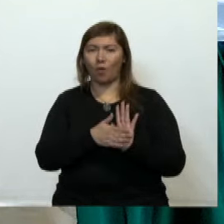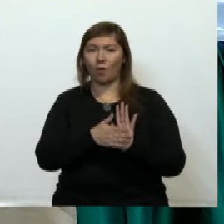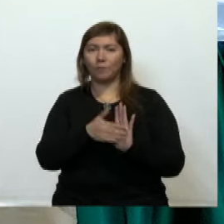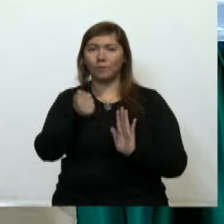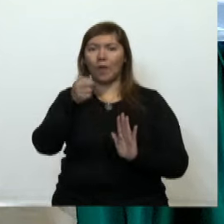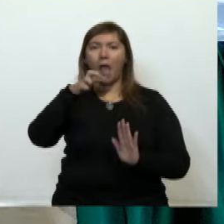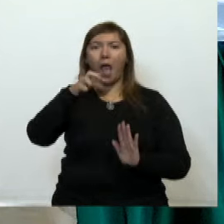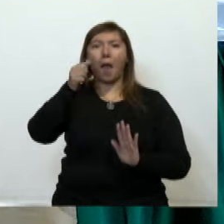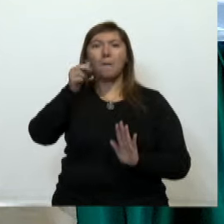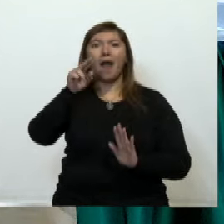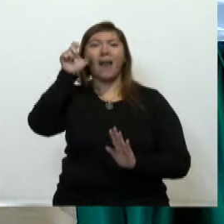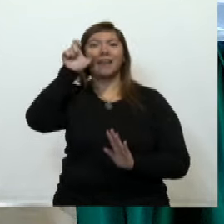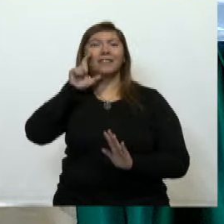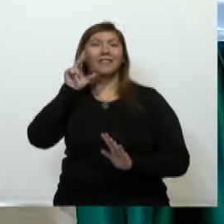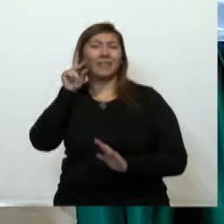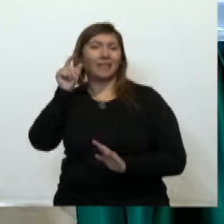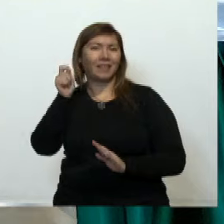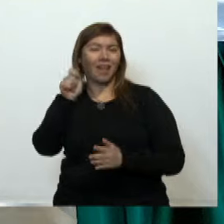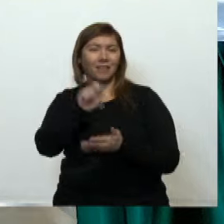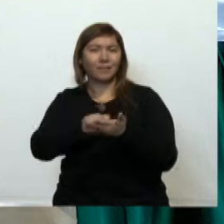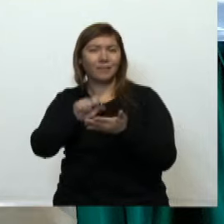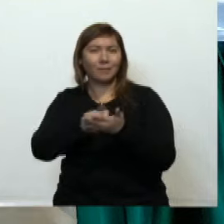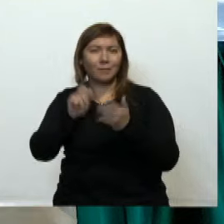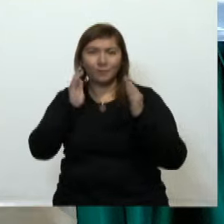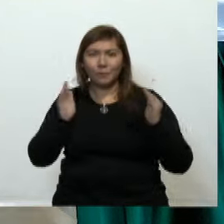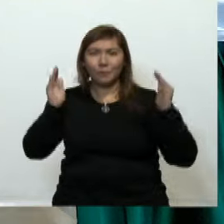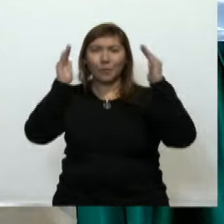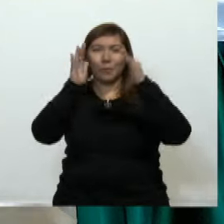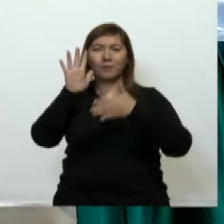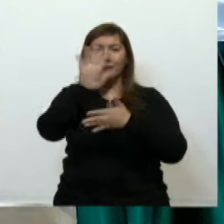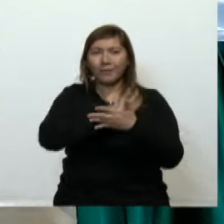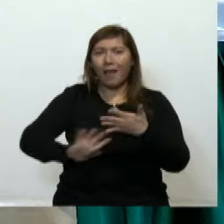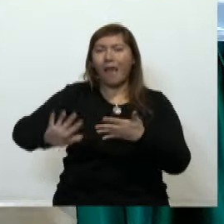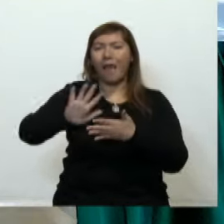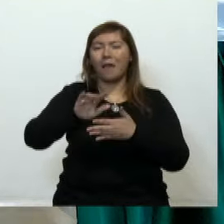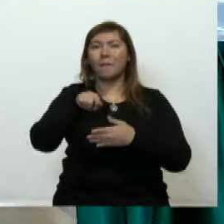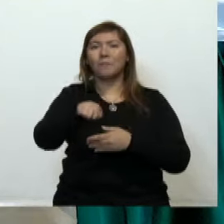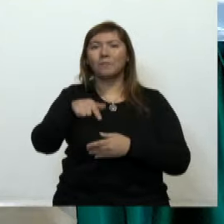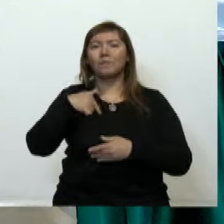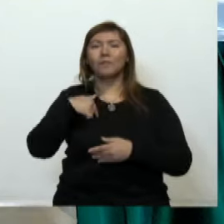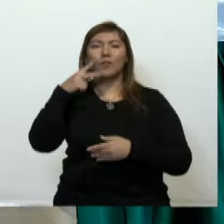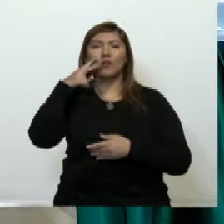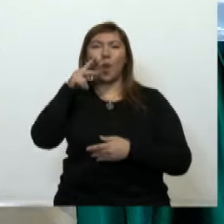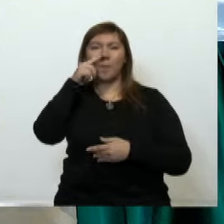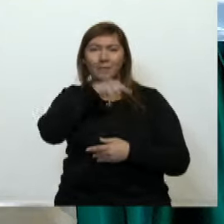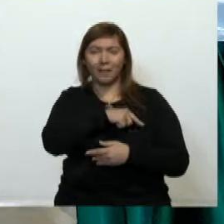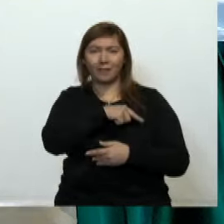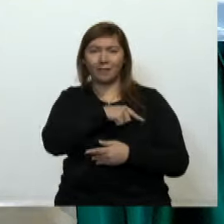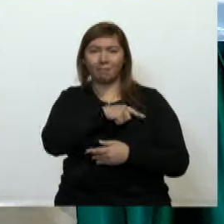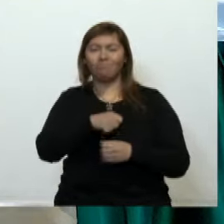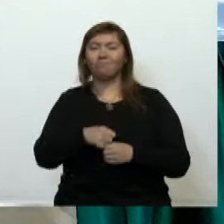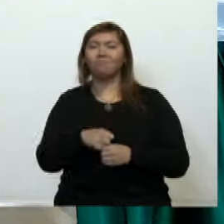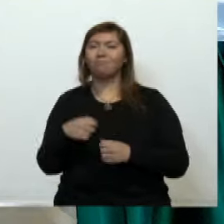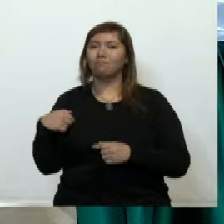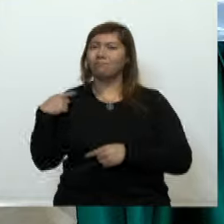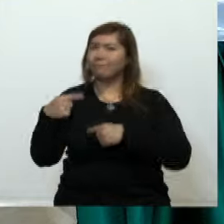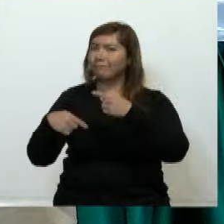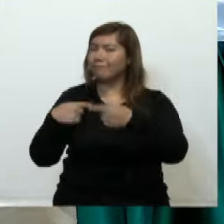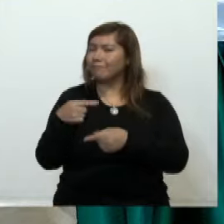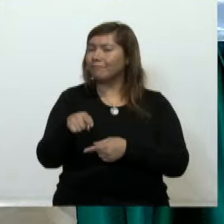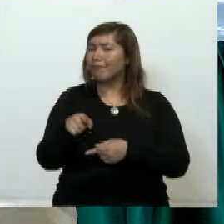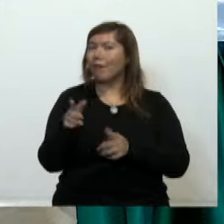los obispos latinoamericanos en el 2007 y que sigue teniendo mucha vigencia. Aquí muestro la tapa, en general